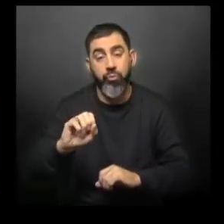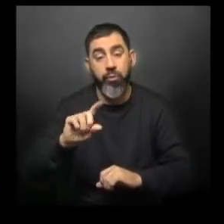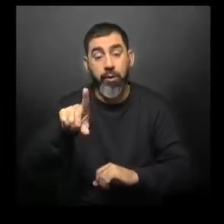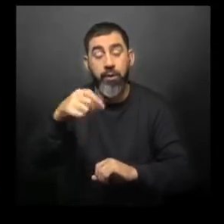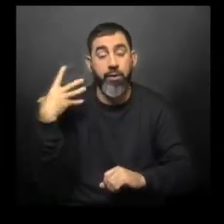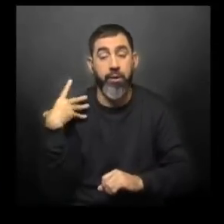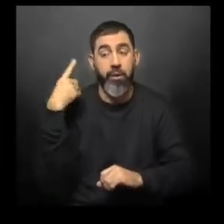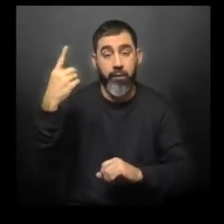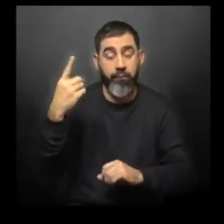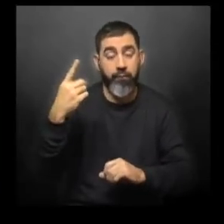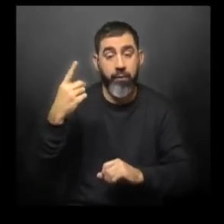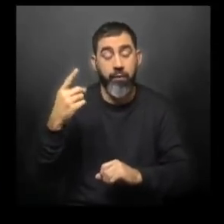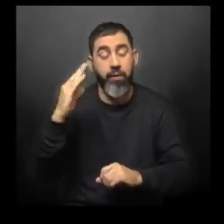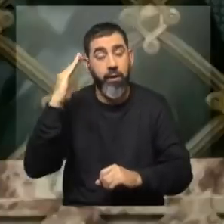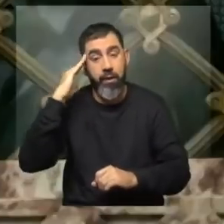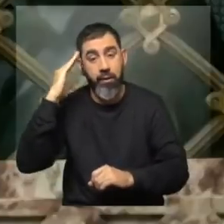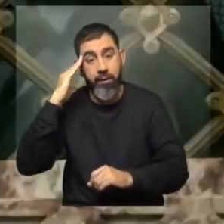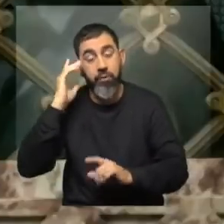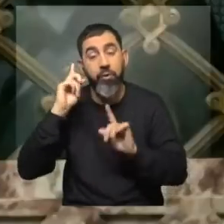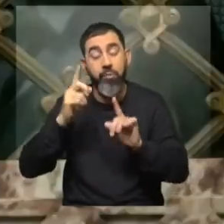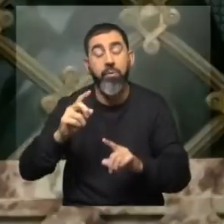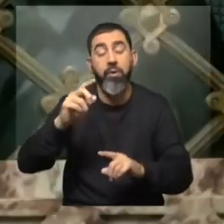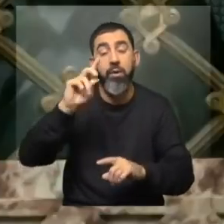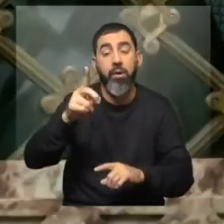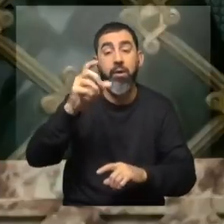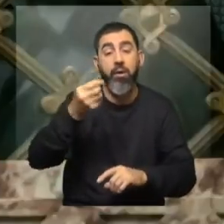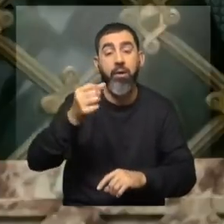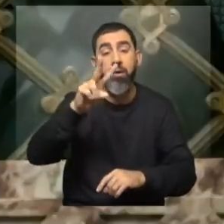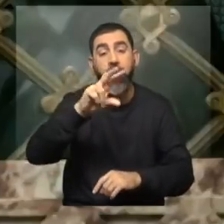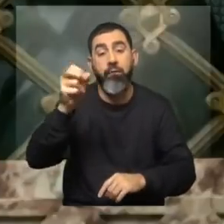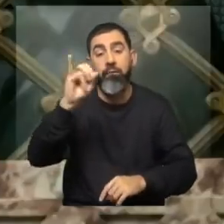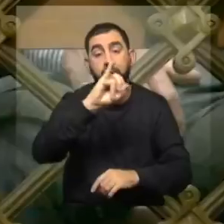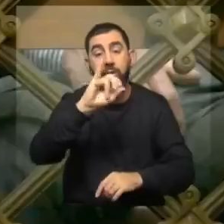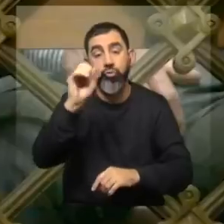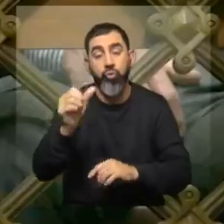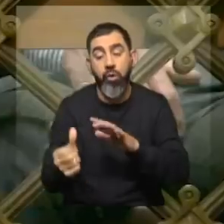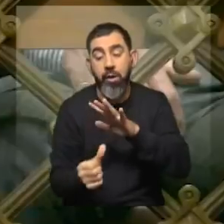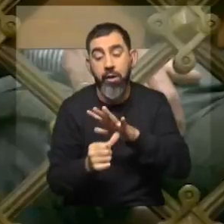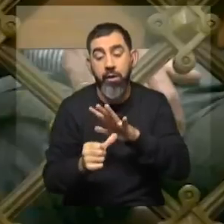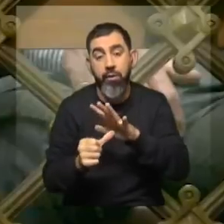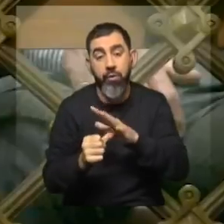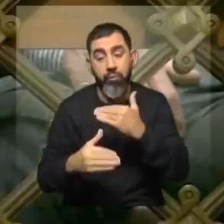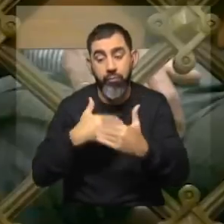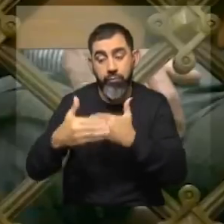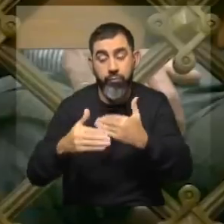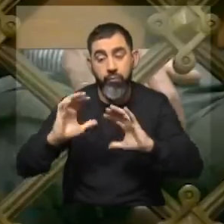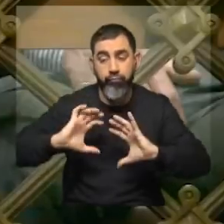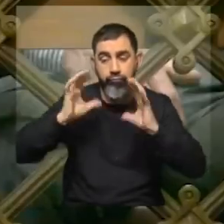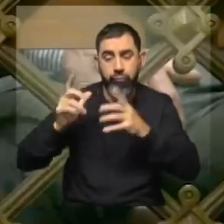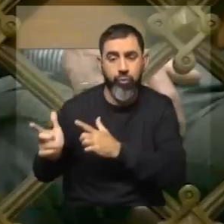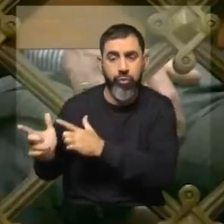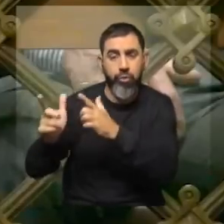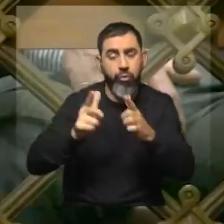ex comandante en jefe del ejército quien junto al Coronel José Nino gabazo encabezó el operativo que culminó con el violento